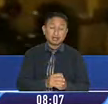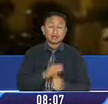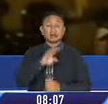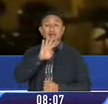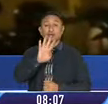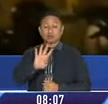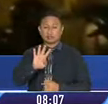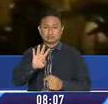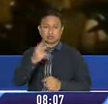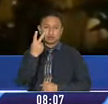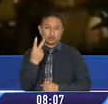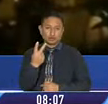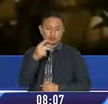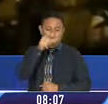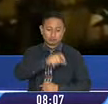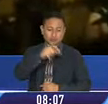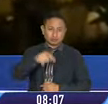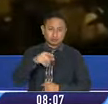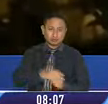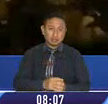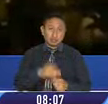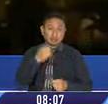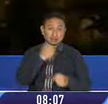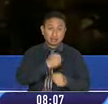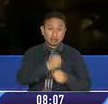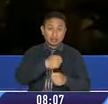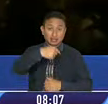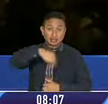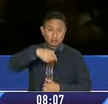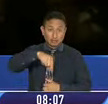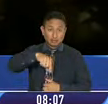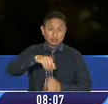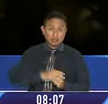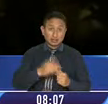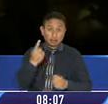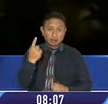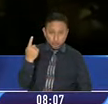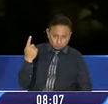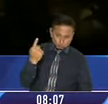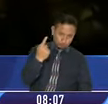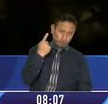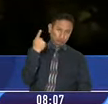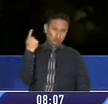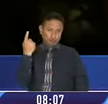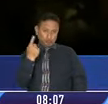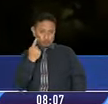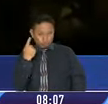a 2 de los 4 policías quienes trabajan en el distrito de Quitumbe en aparente estado etílico.